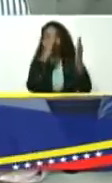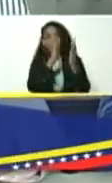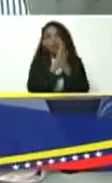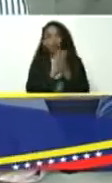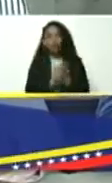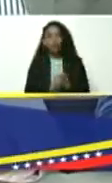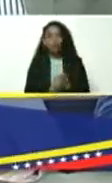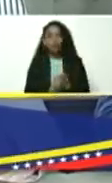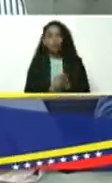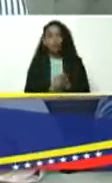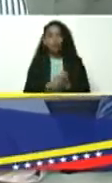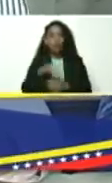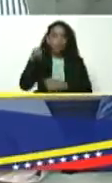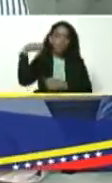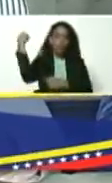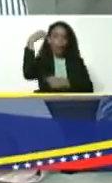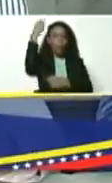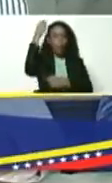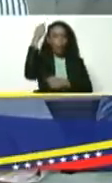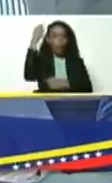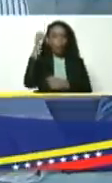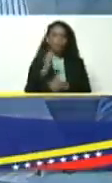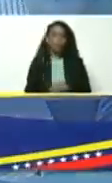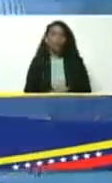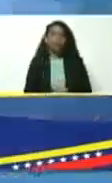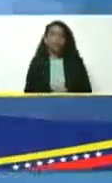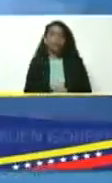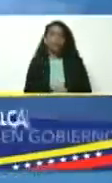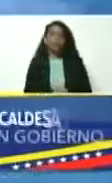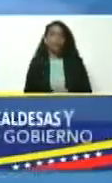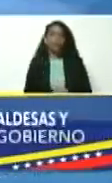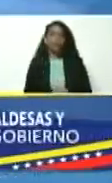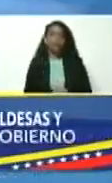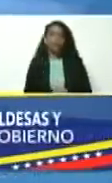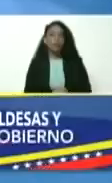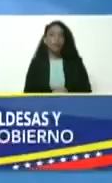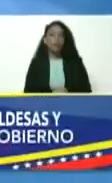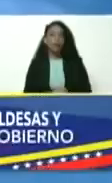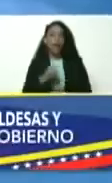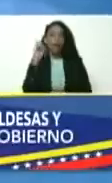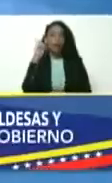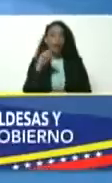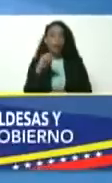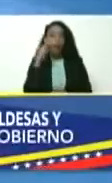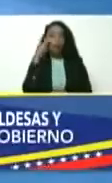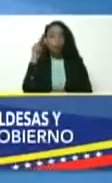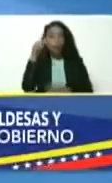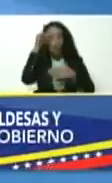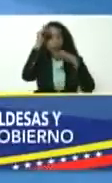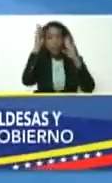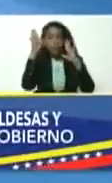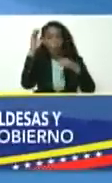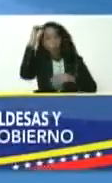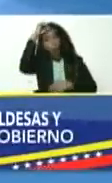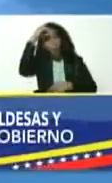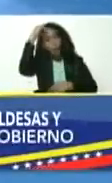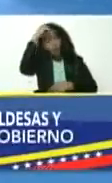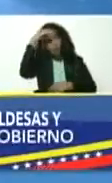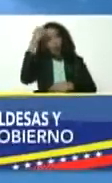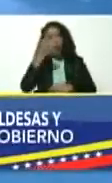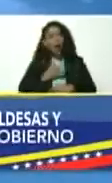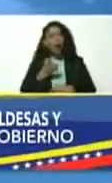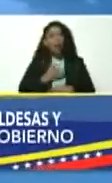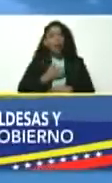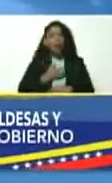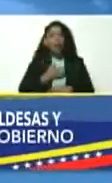de apure eduardo piñate también hemos escuchado las opiniones del alcalde